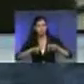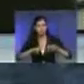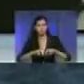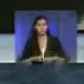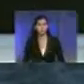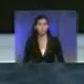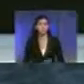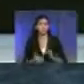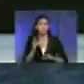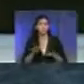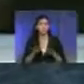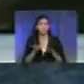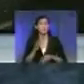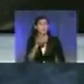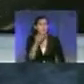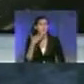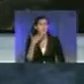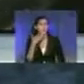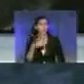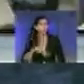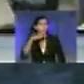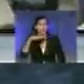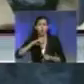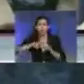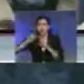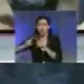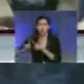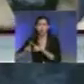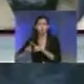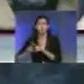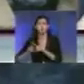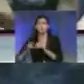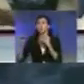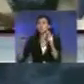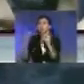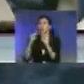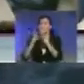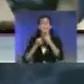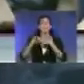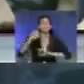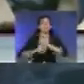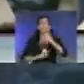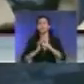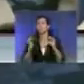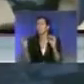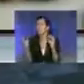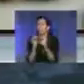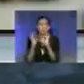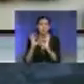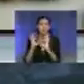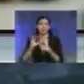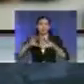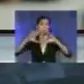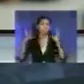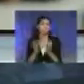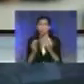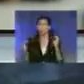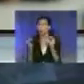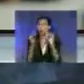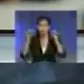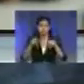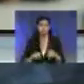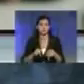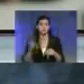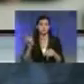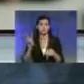nivel, diseñados con normas y estándares internacionales y que permite pues establecer todas las